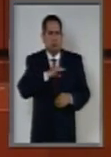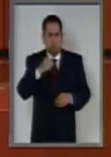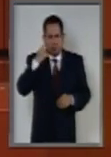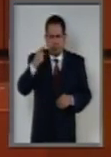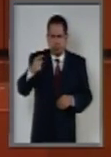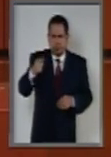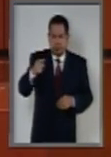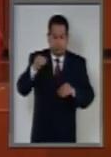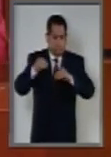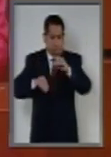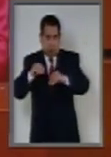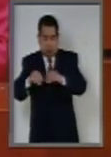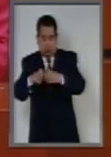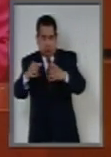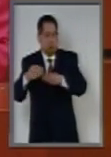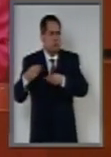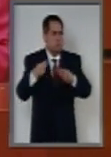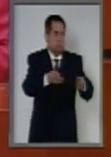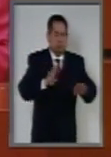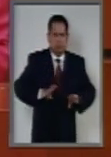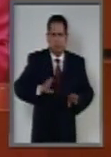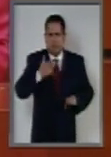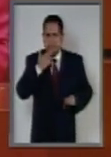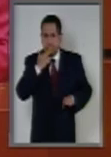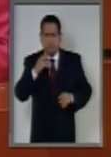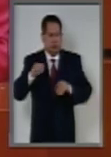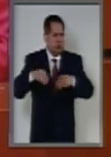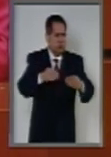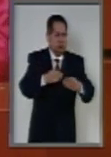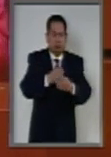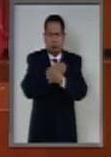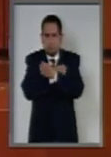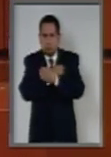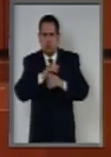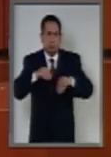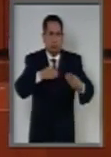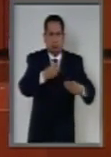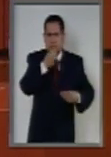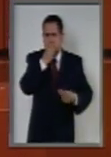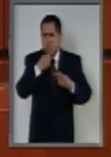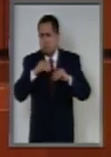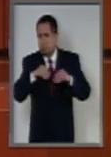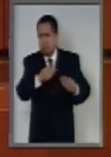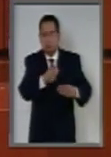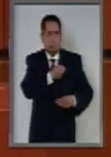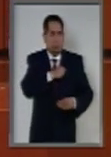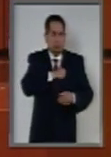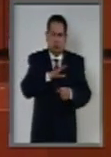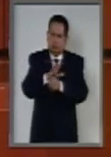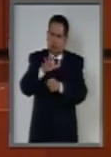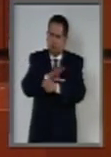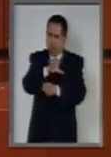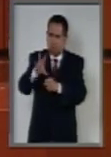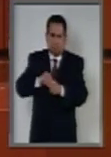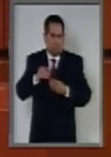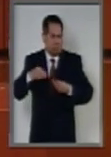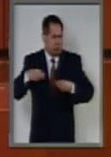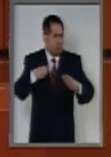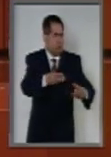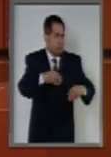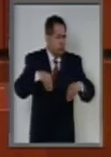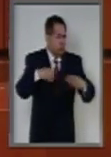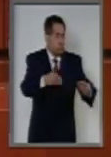pública, encuentren el alimento, la educación, la salud y todo lo que